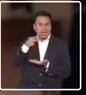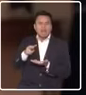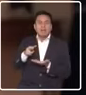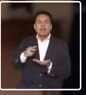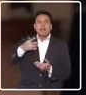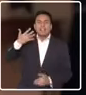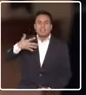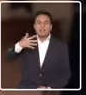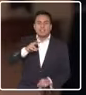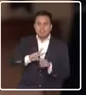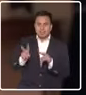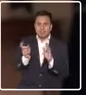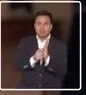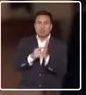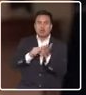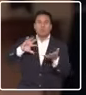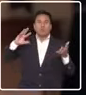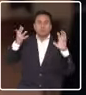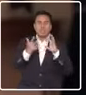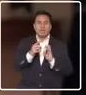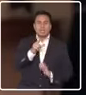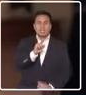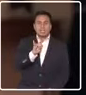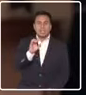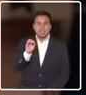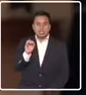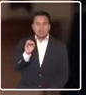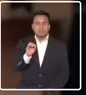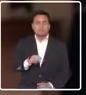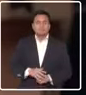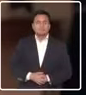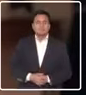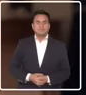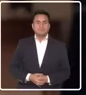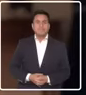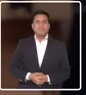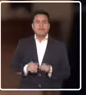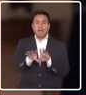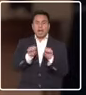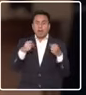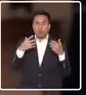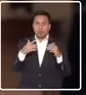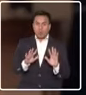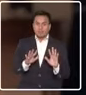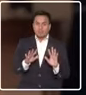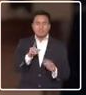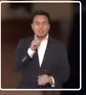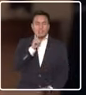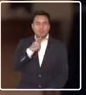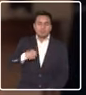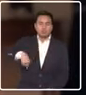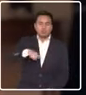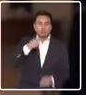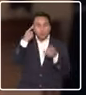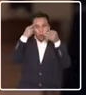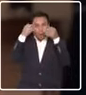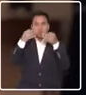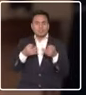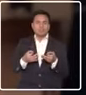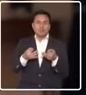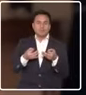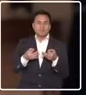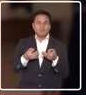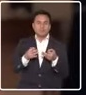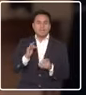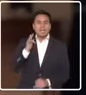relevante en la producción mundial del litio con este acuerdo tenemos la convicción de que